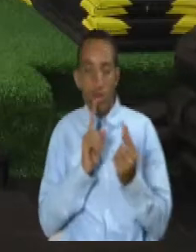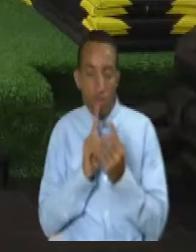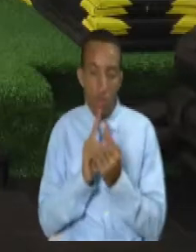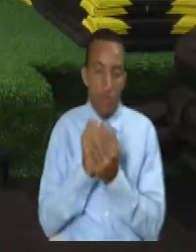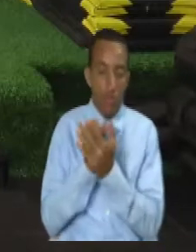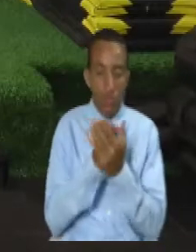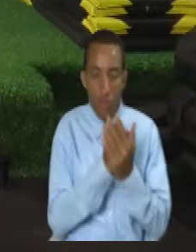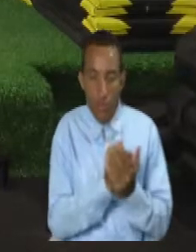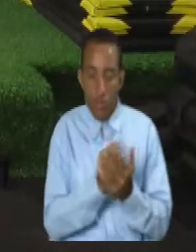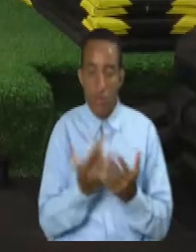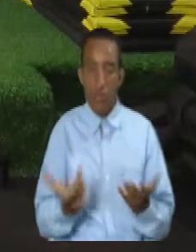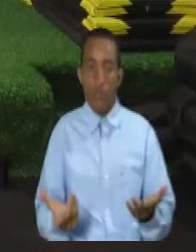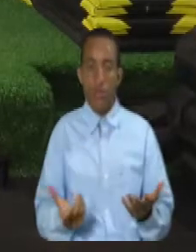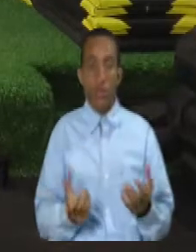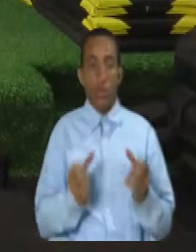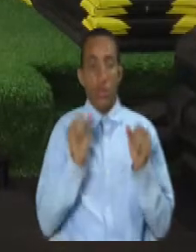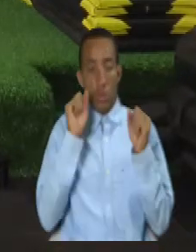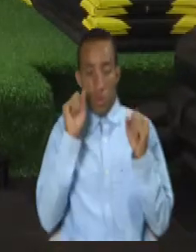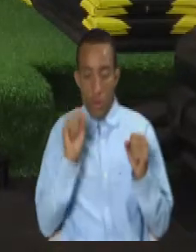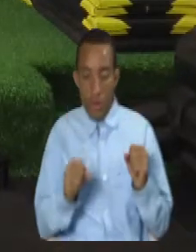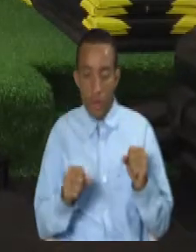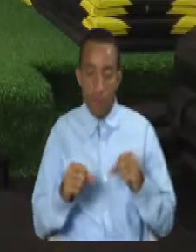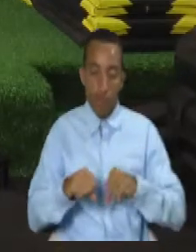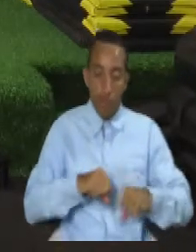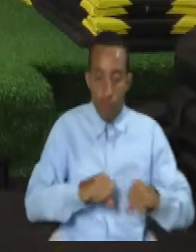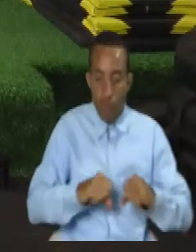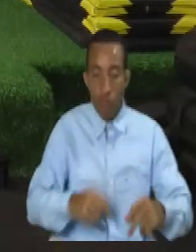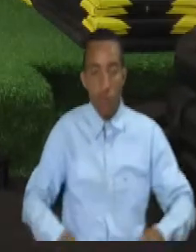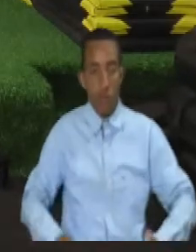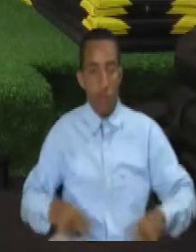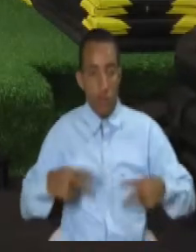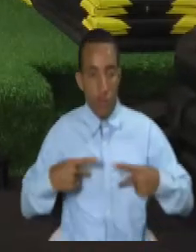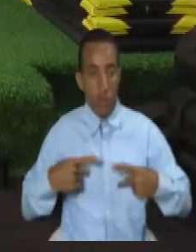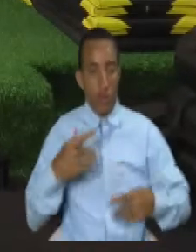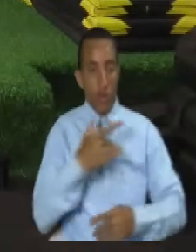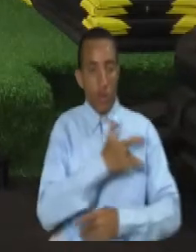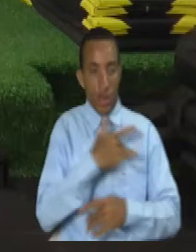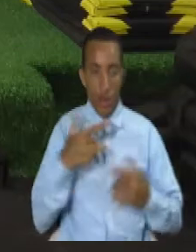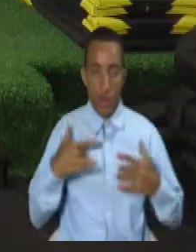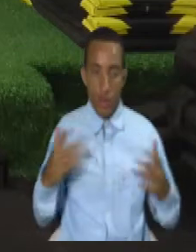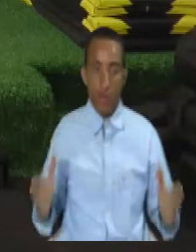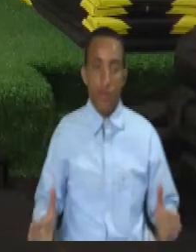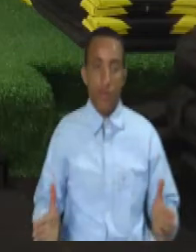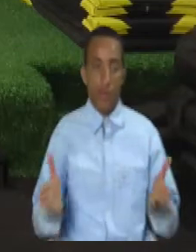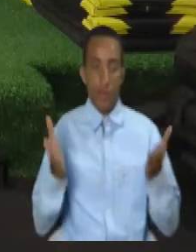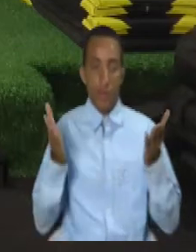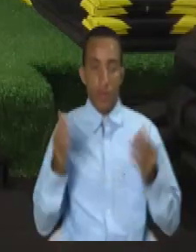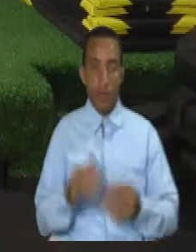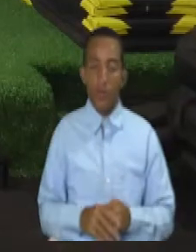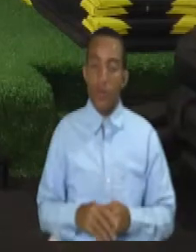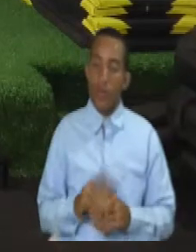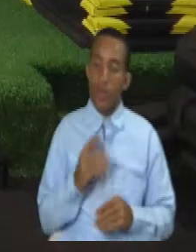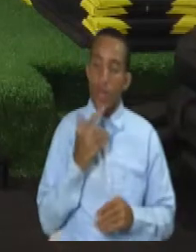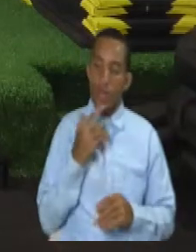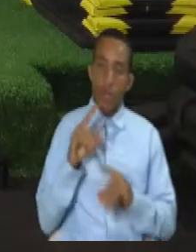física, la cual busca mejorar su calidad de vida, su salud y ver un estilo diferente en